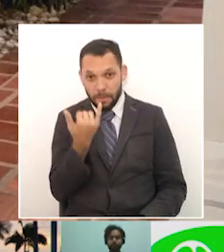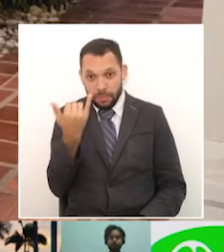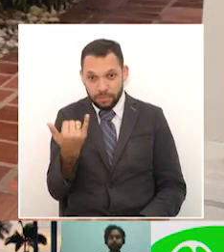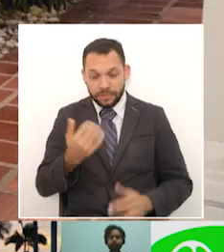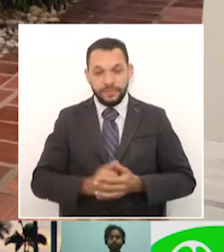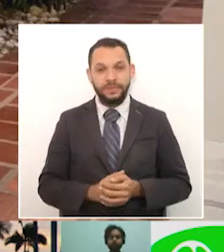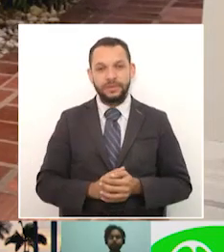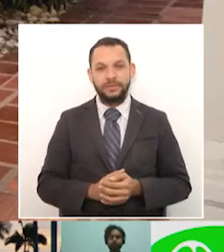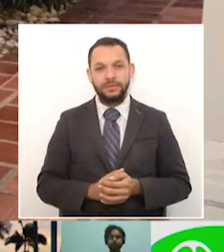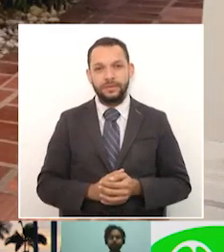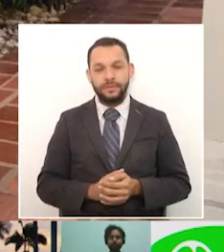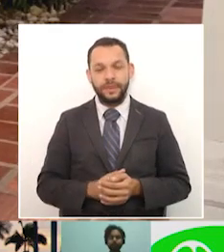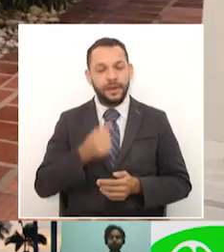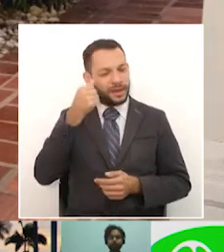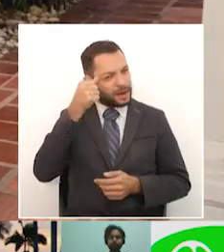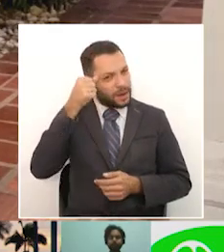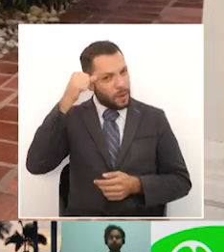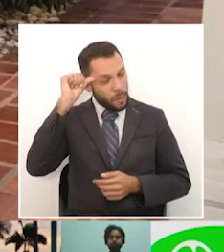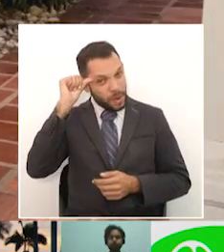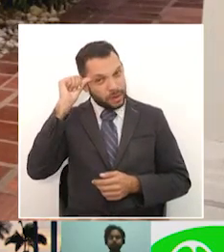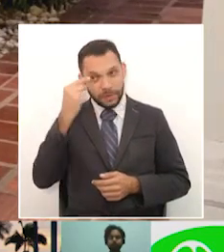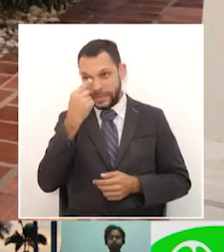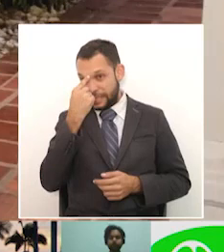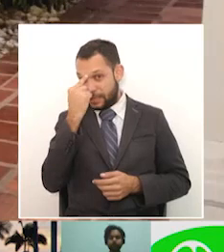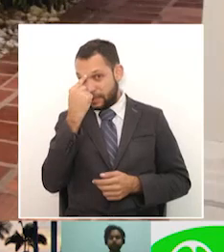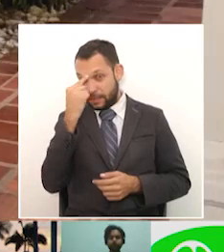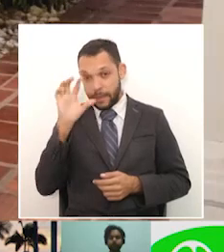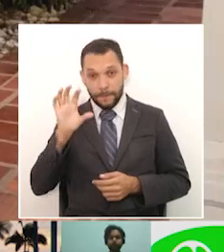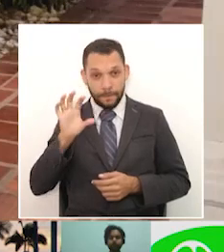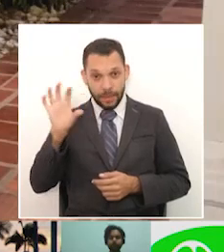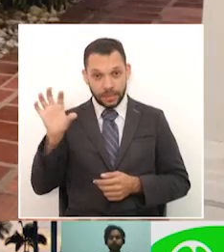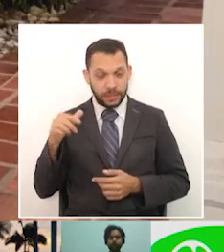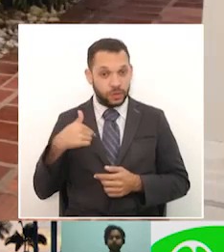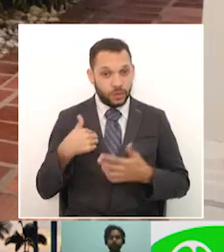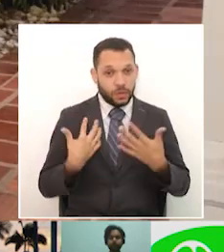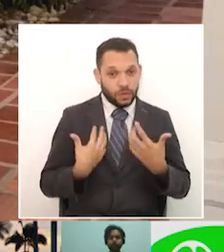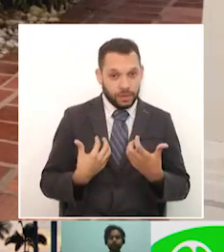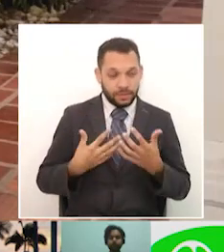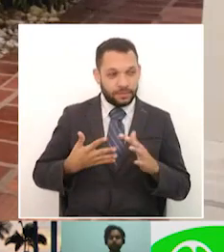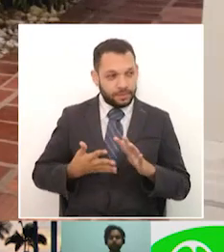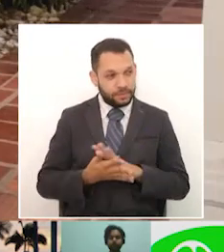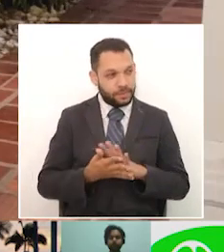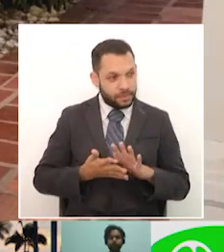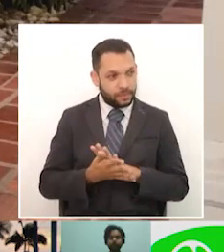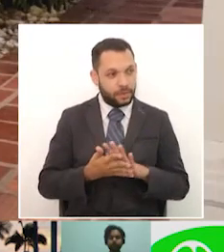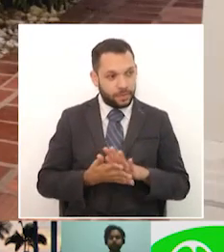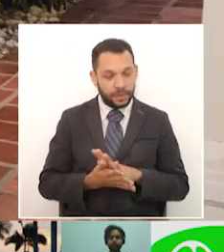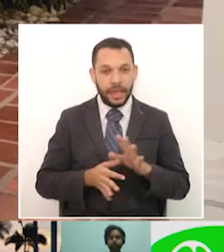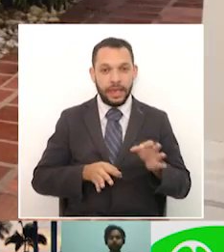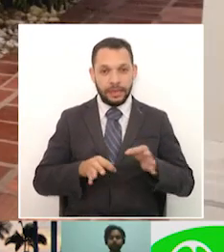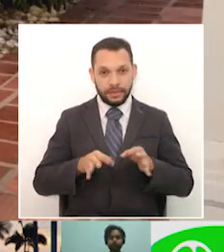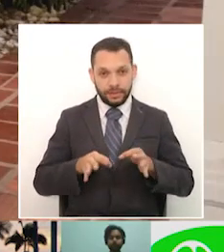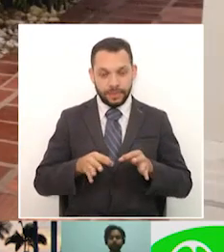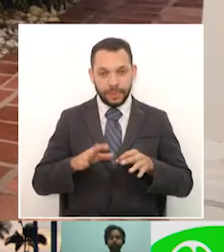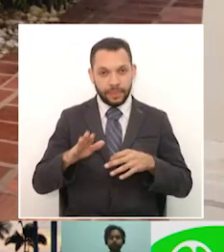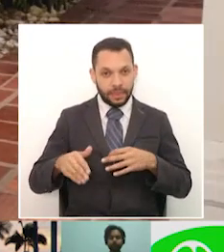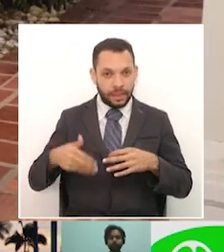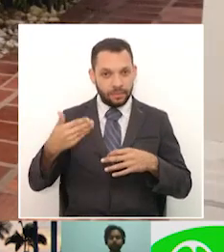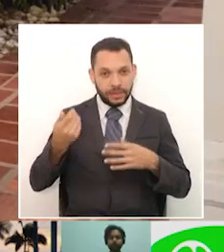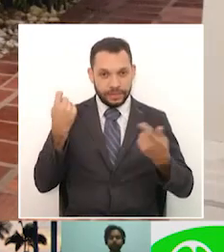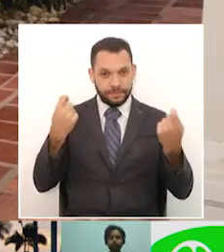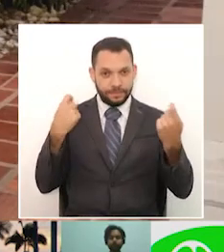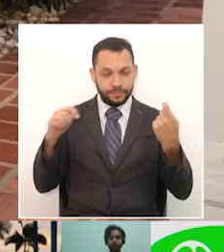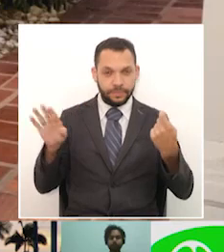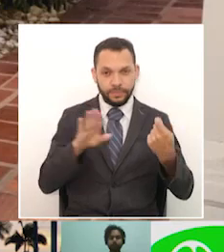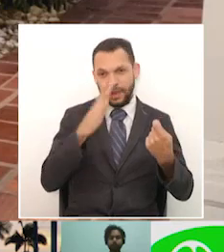que en India todavía, yo quiero, para no alargarme porque es importante explicar eso después del corte comercial, es porque